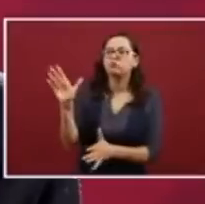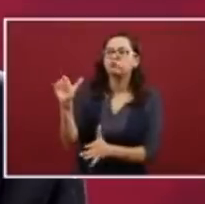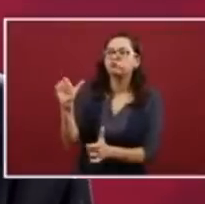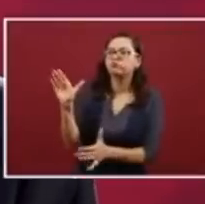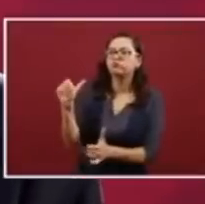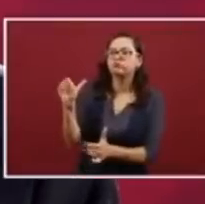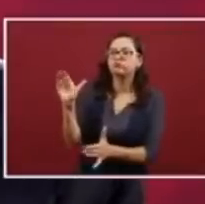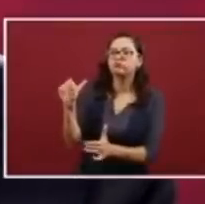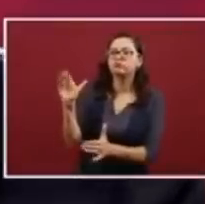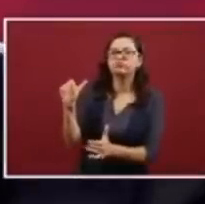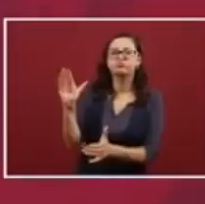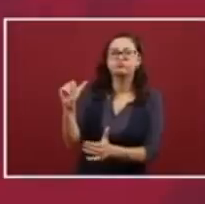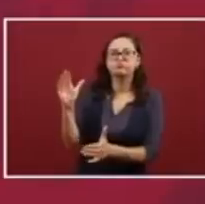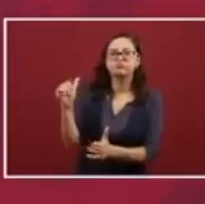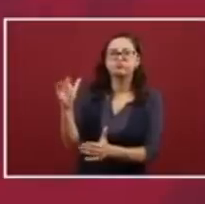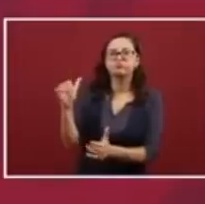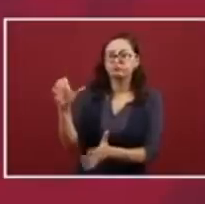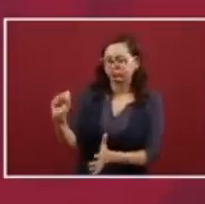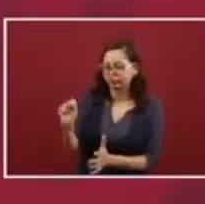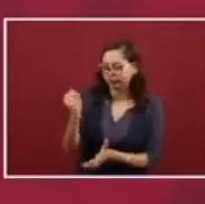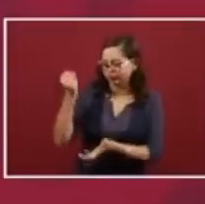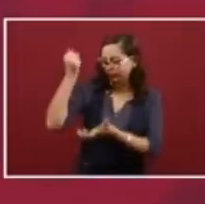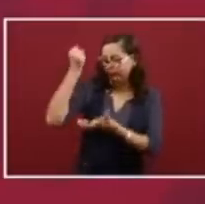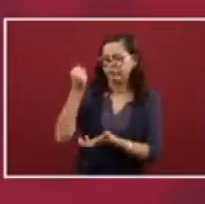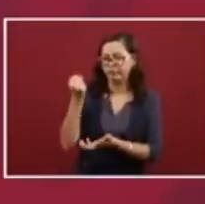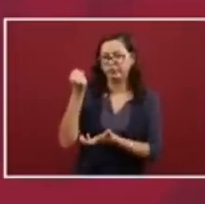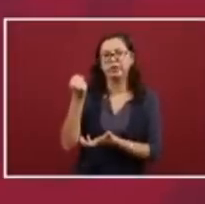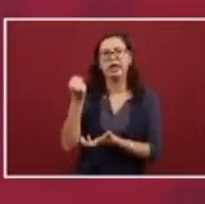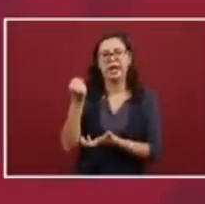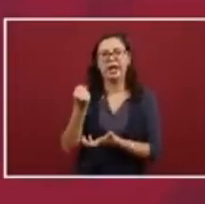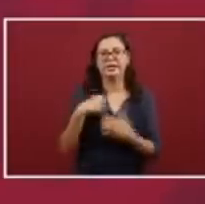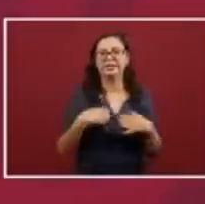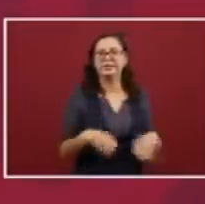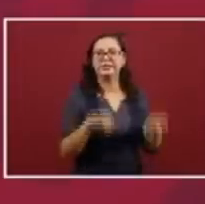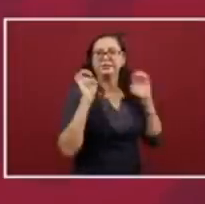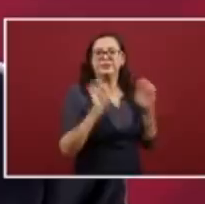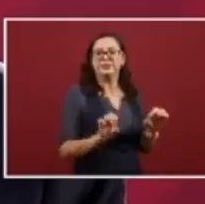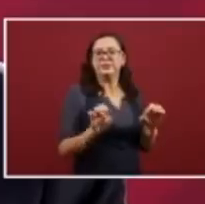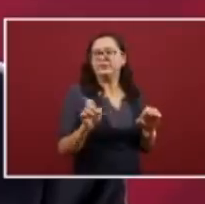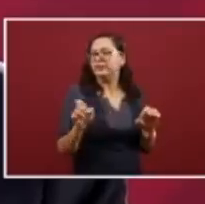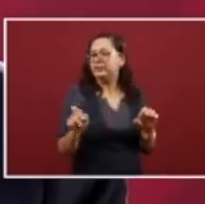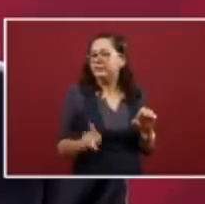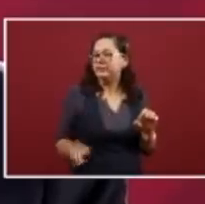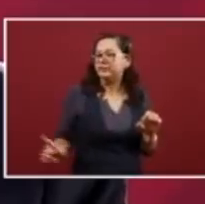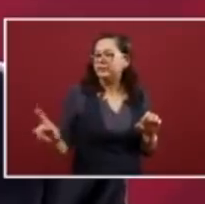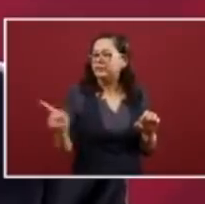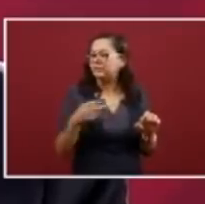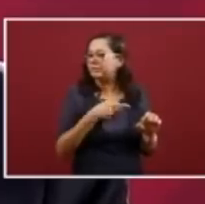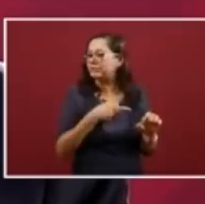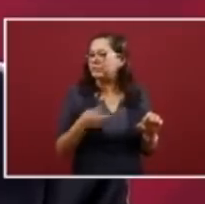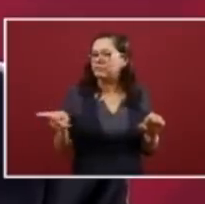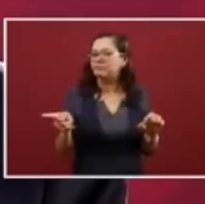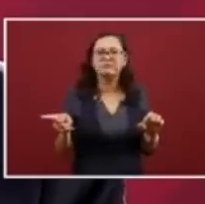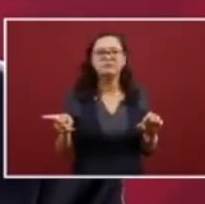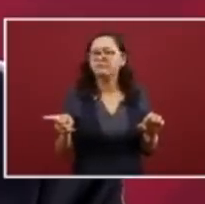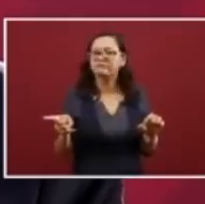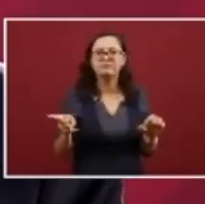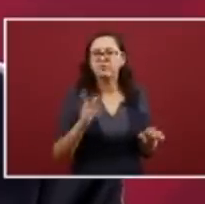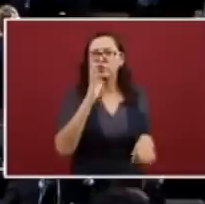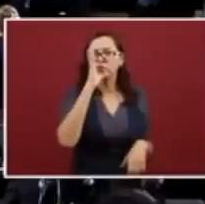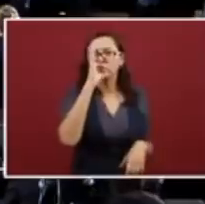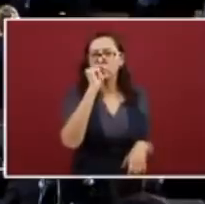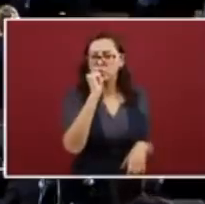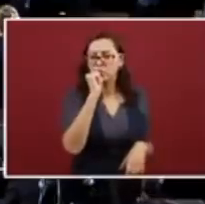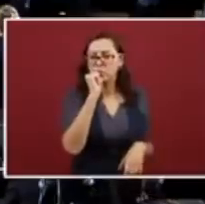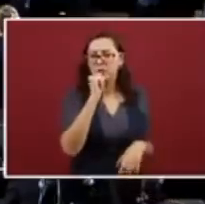y que no puede haber el gobierno rico con pueblo pobre presidente y usted se compromete a firmar